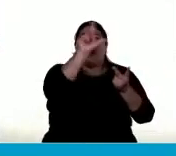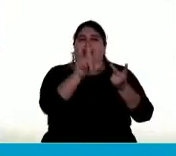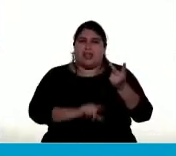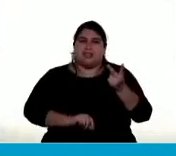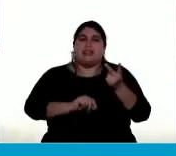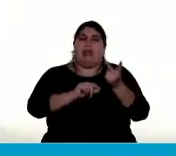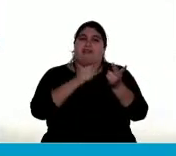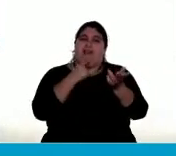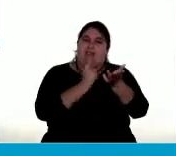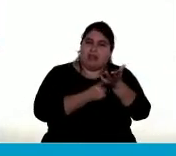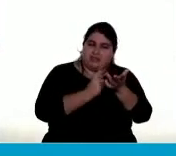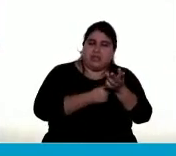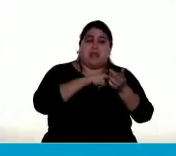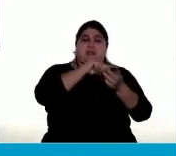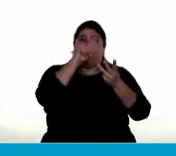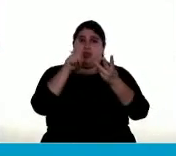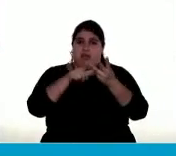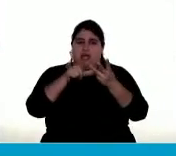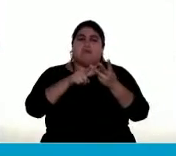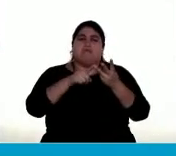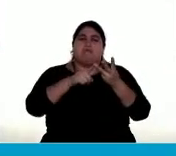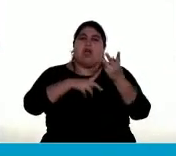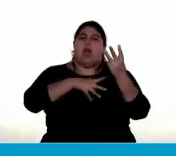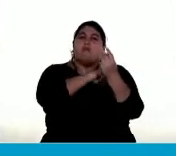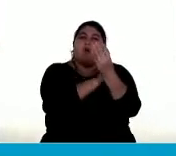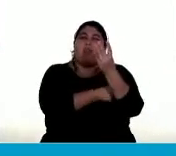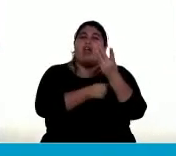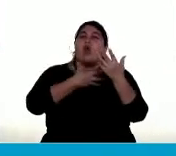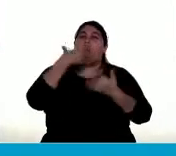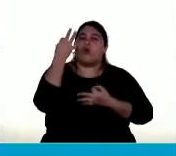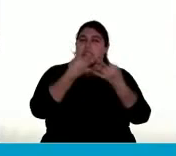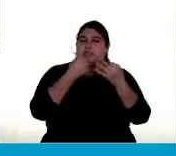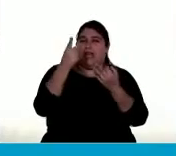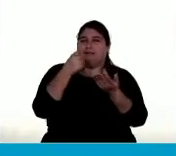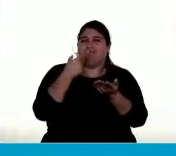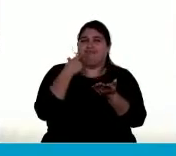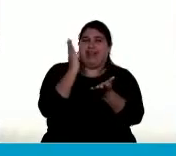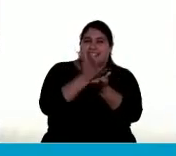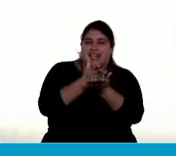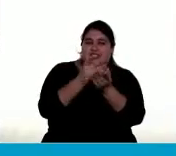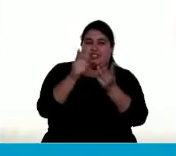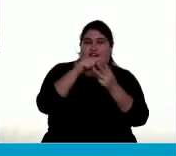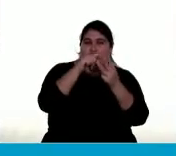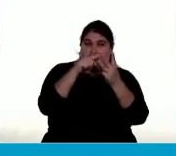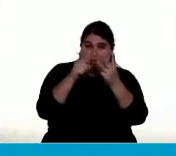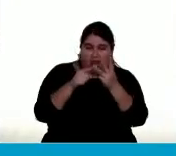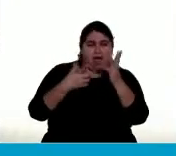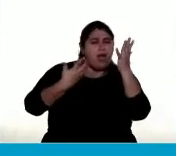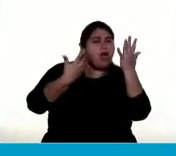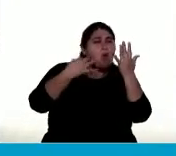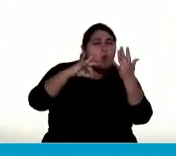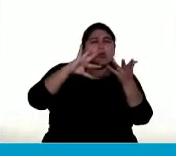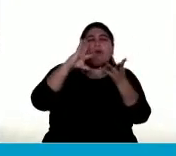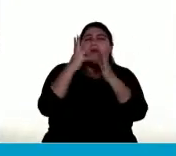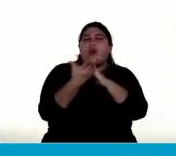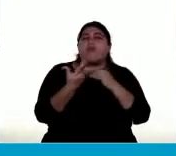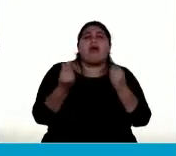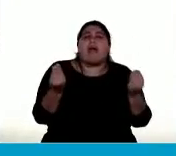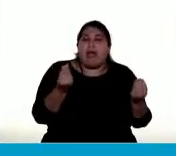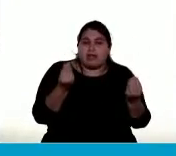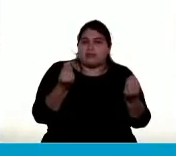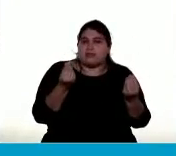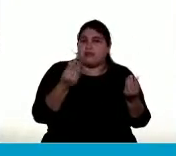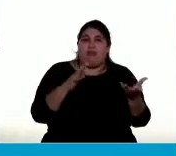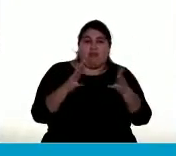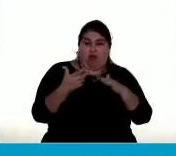regula y el poder judicial que sanciona. Para nosotros, lo único que no puede ocurrir es poner